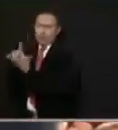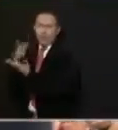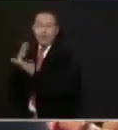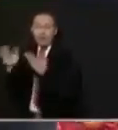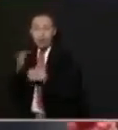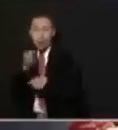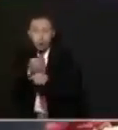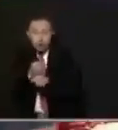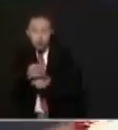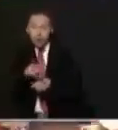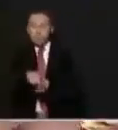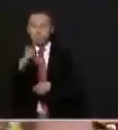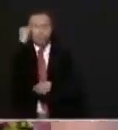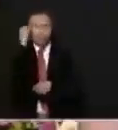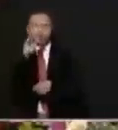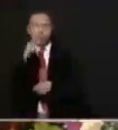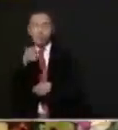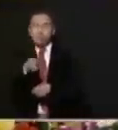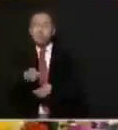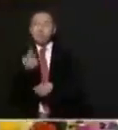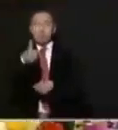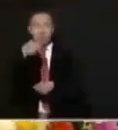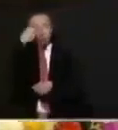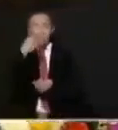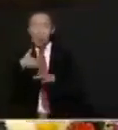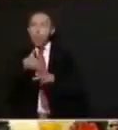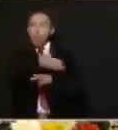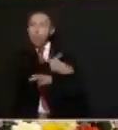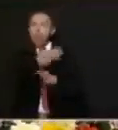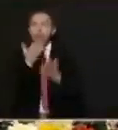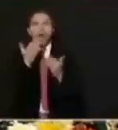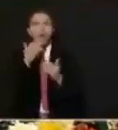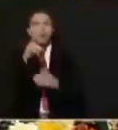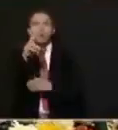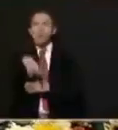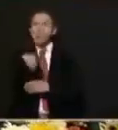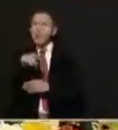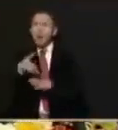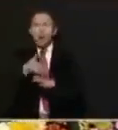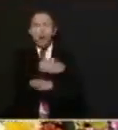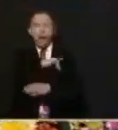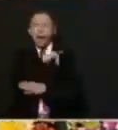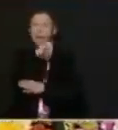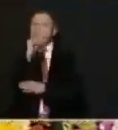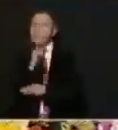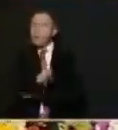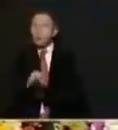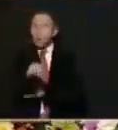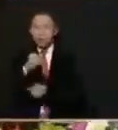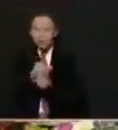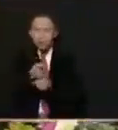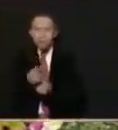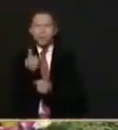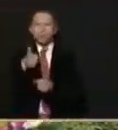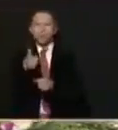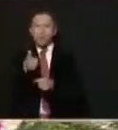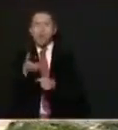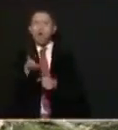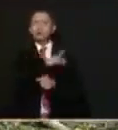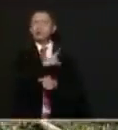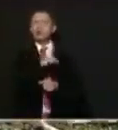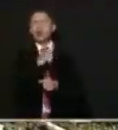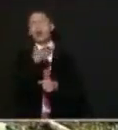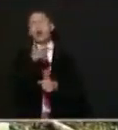estamos ante hechos inéditos para la historia del país. Yo lo que estamos viendo es único. Ni con no, el no, Echeverría, esto es, que era histórico. Más bien, nada más la entrega y